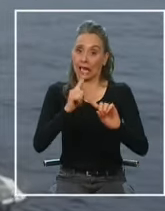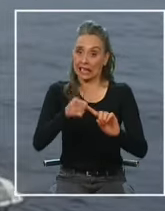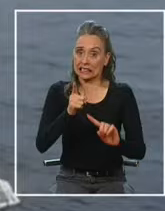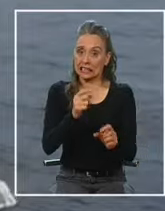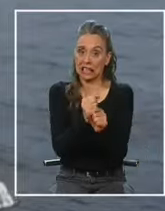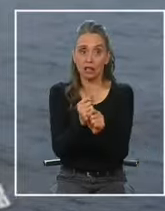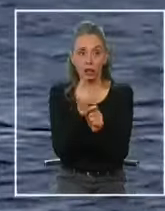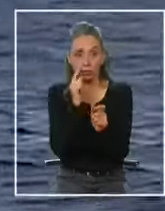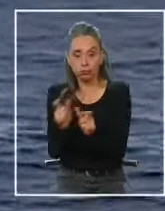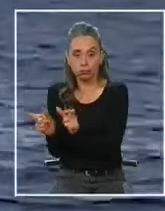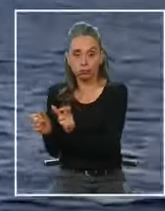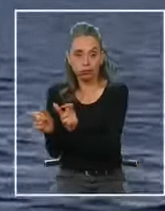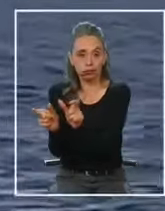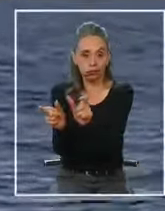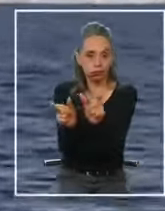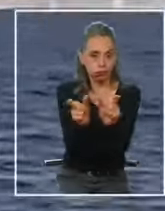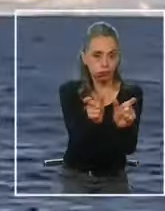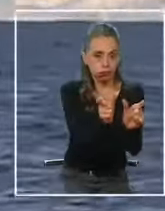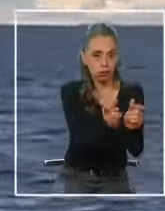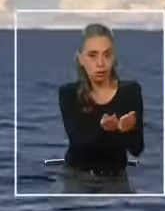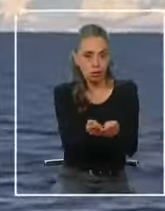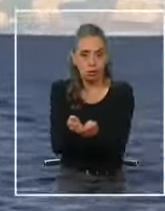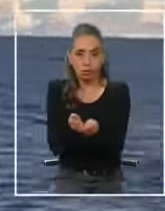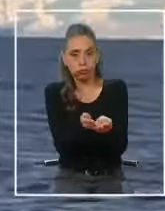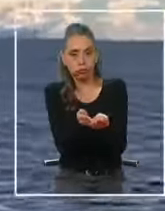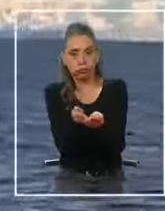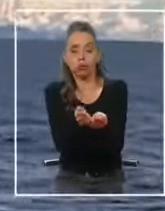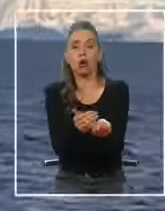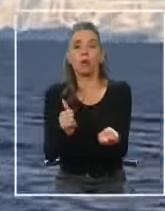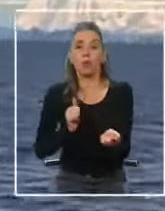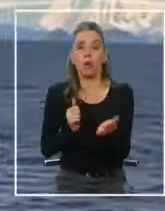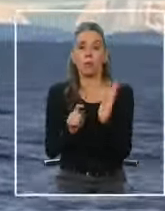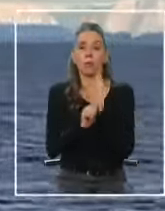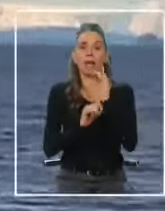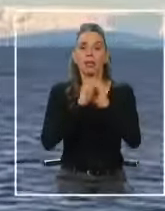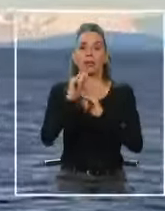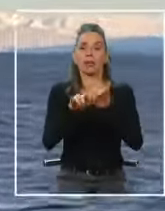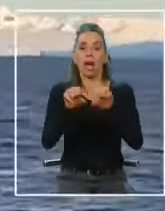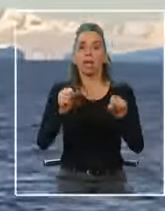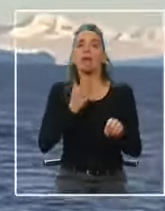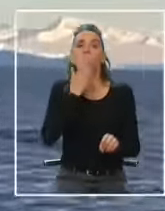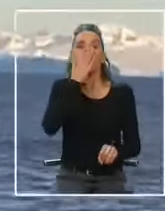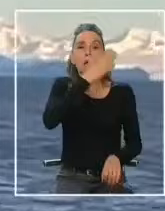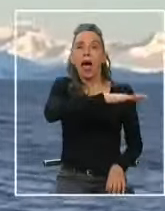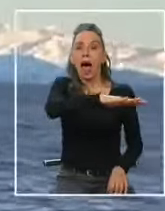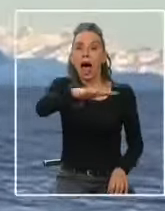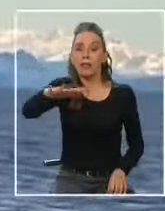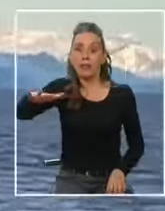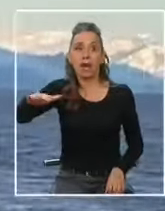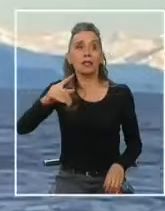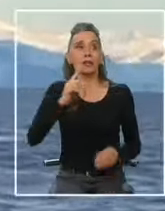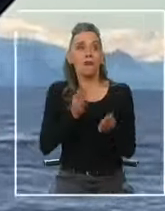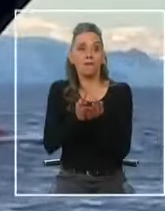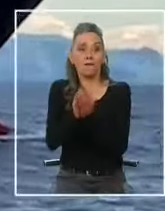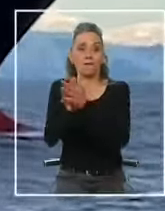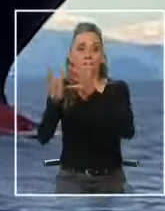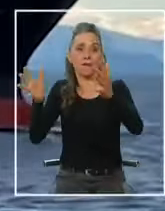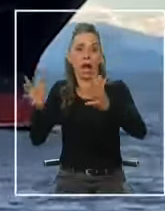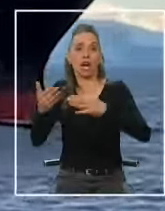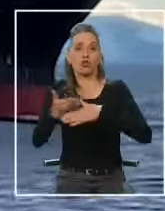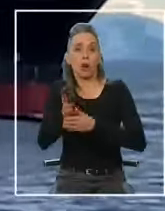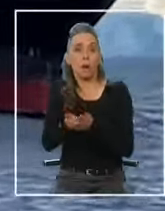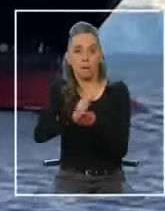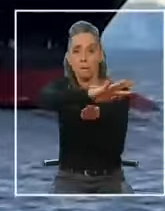de supervisar y fiscalizar, en el marco del cumplimiento del Tratado Antártico, aquellos enormes buques pesqueros